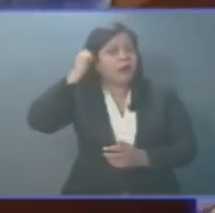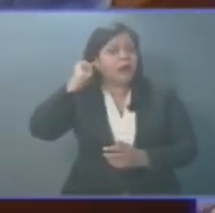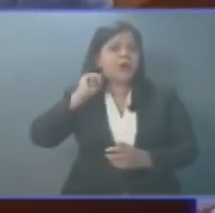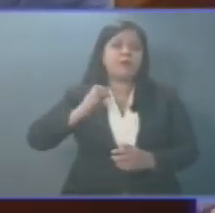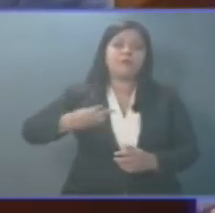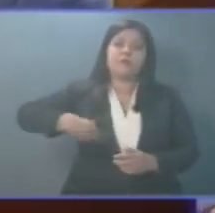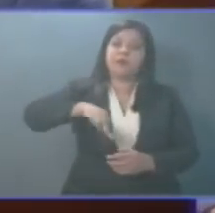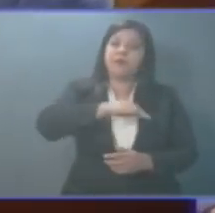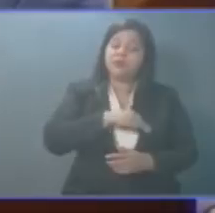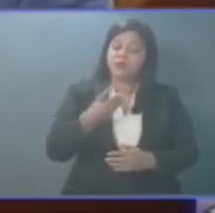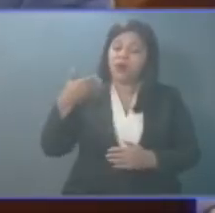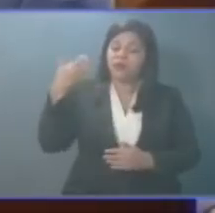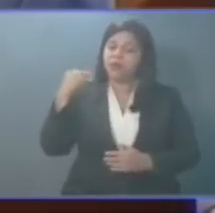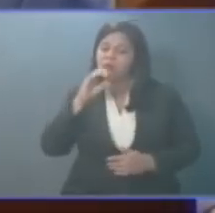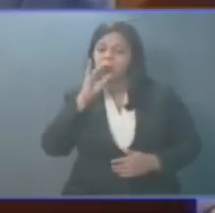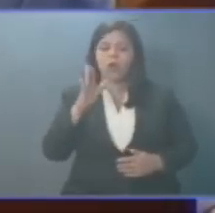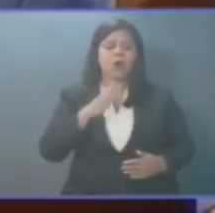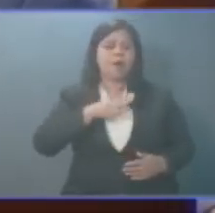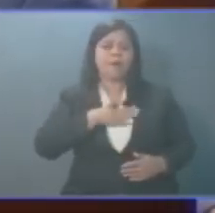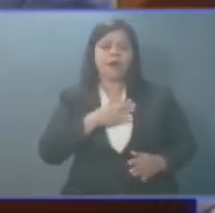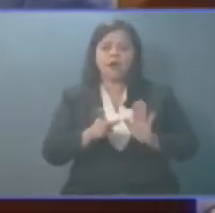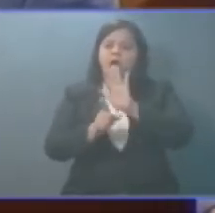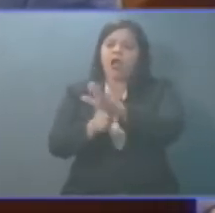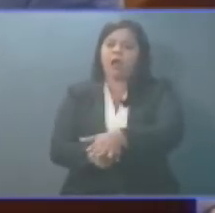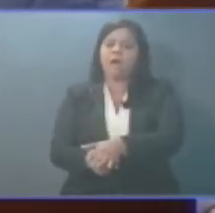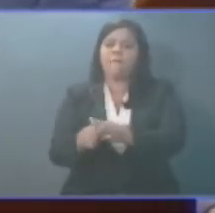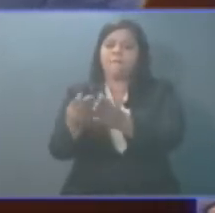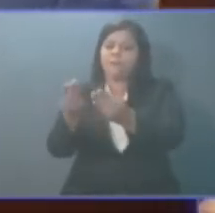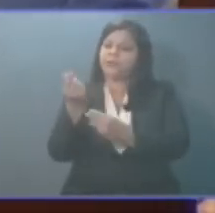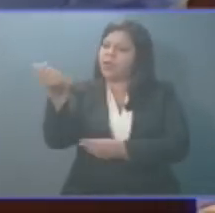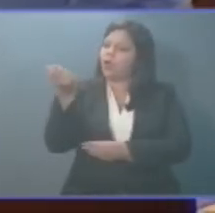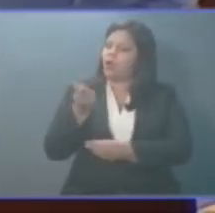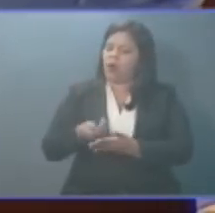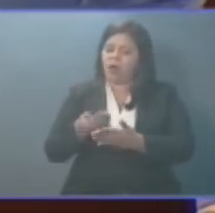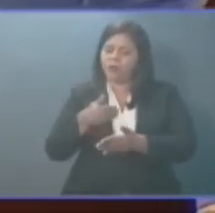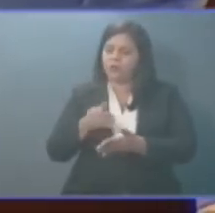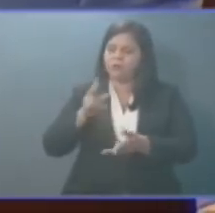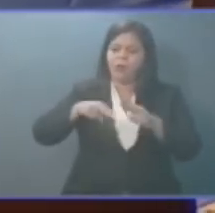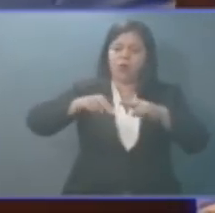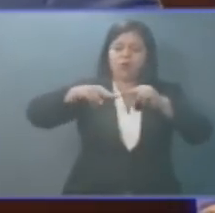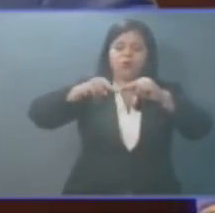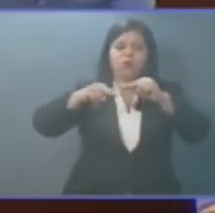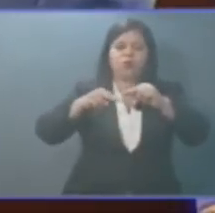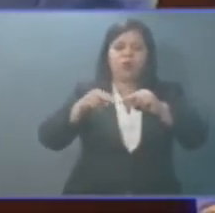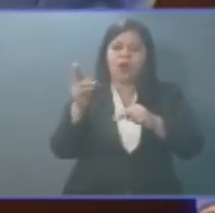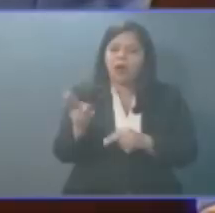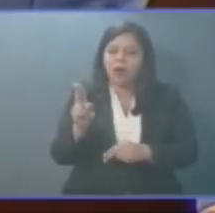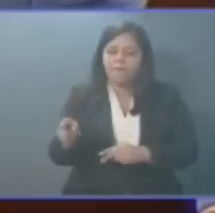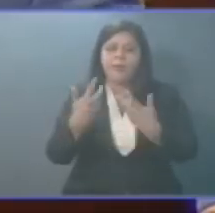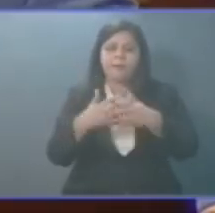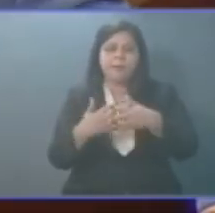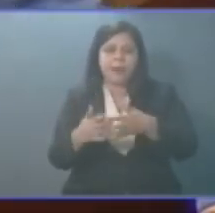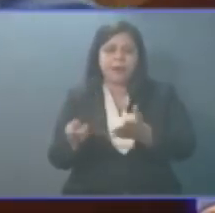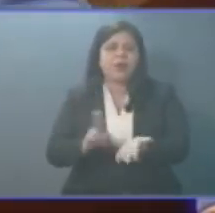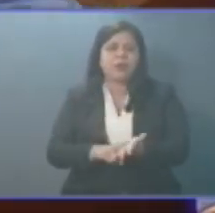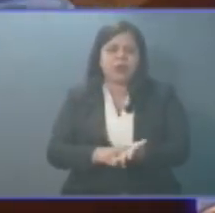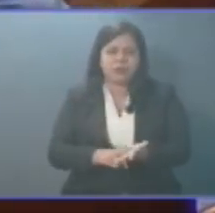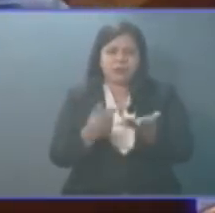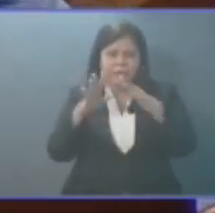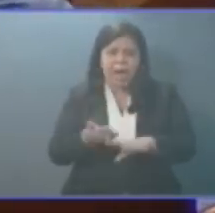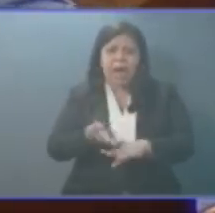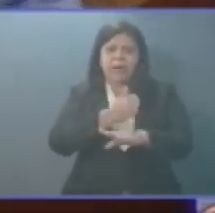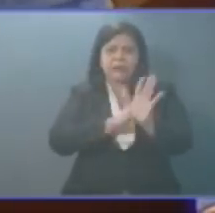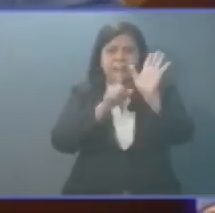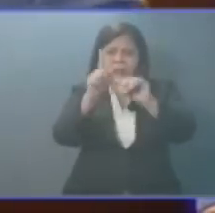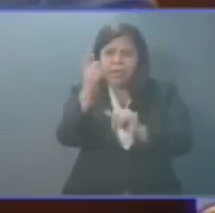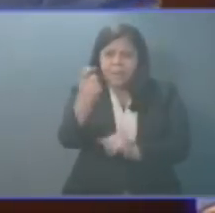anterior, usando su cargo, presionó a que se le entregara el anticipo para la construcción a esta misma empresa, que además ya llevaba 6 meses